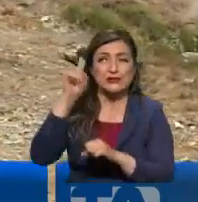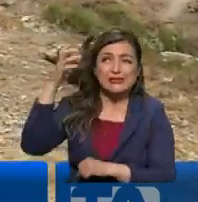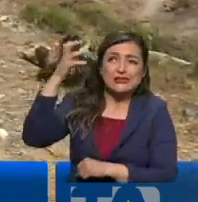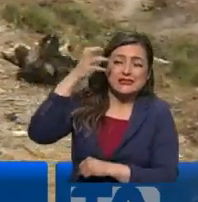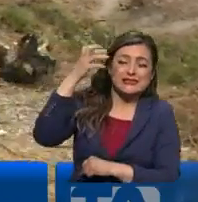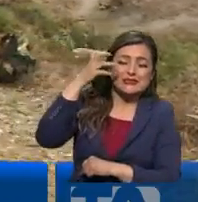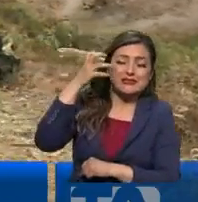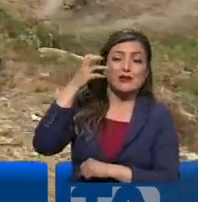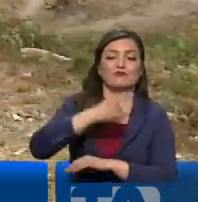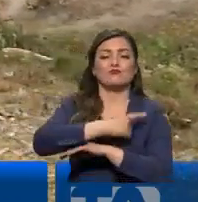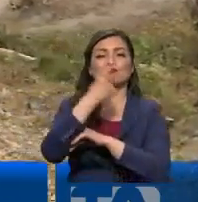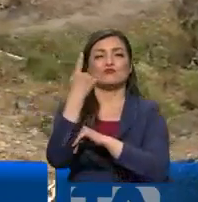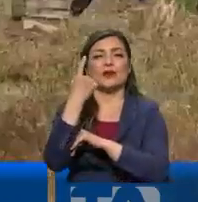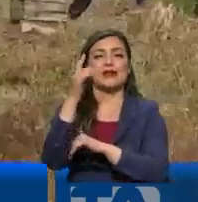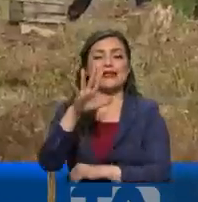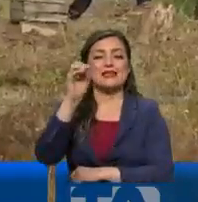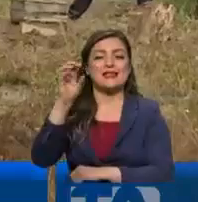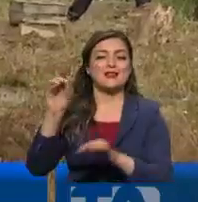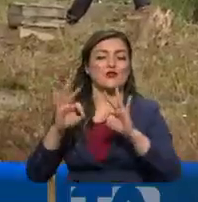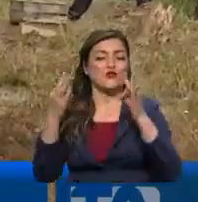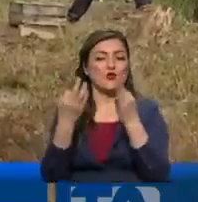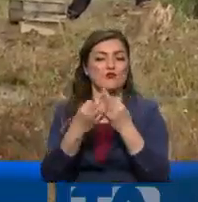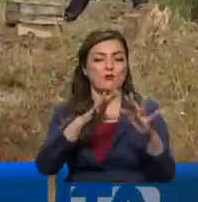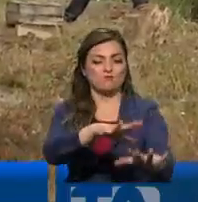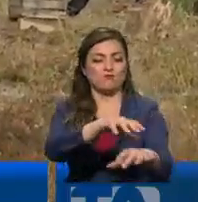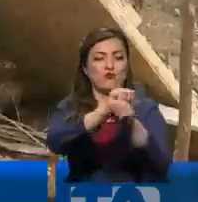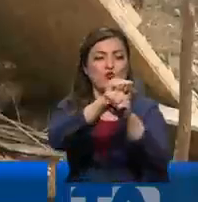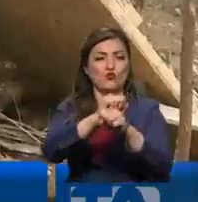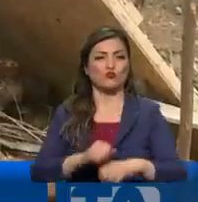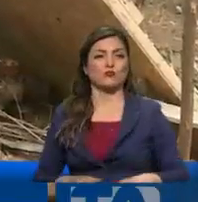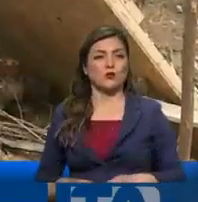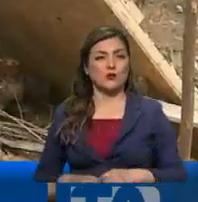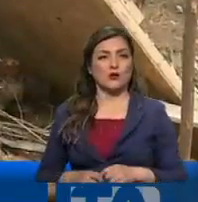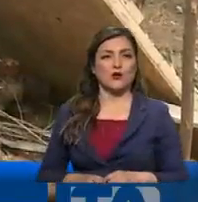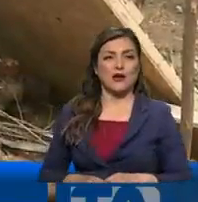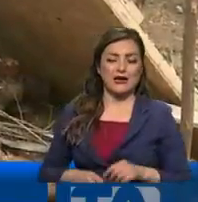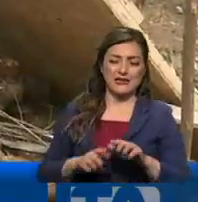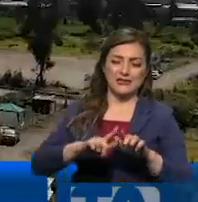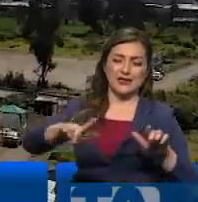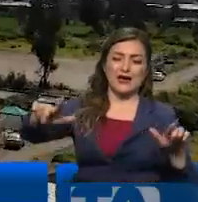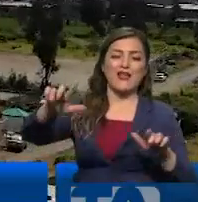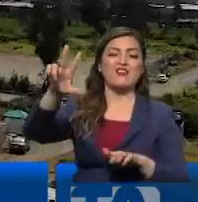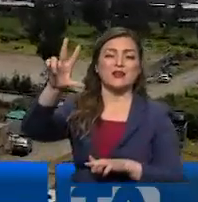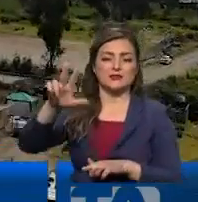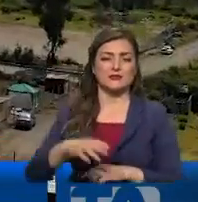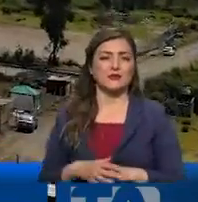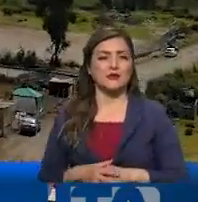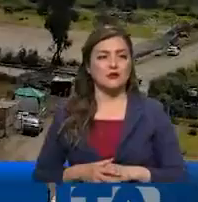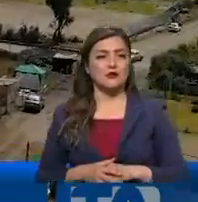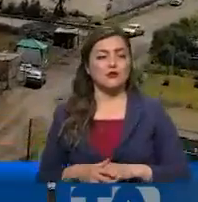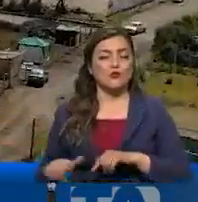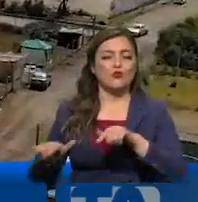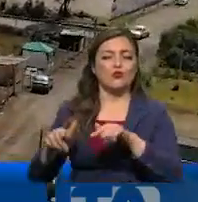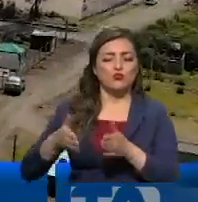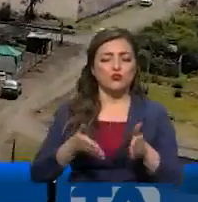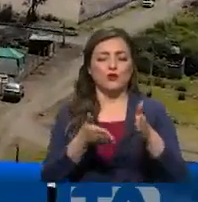de Quito durante el día. Son más de 500 familias que tomaron posesión de este terreno de 3 hectáreas en el sector María Augusta Urrutia, en